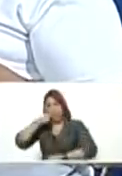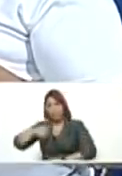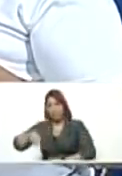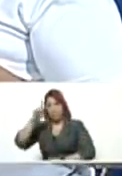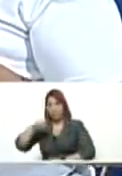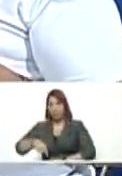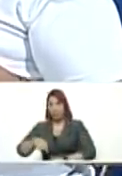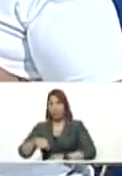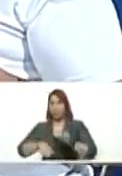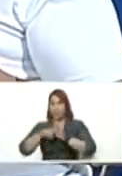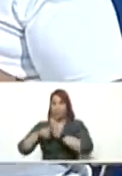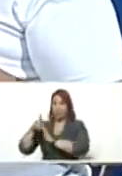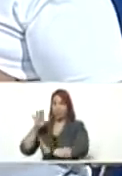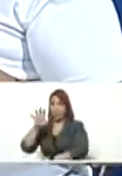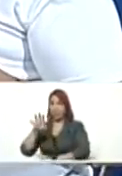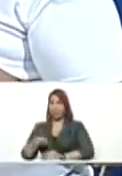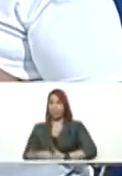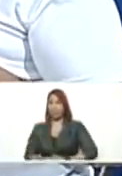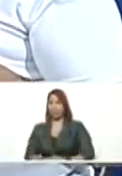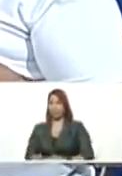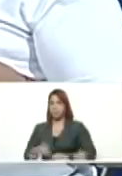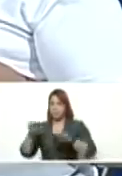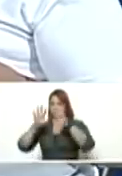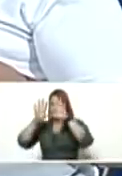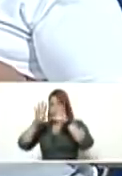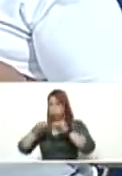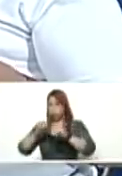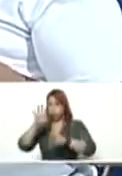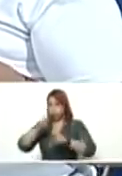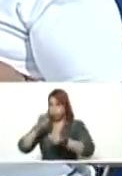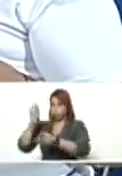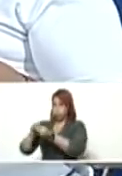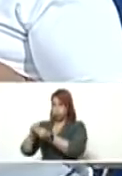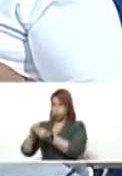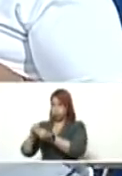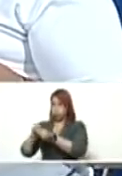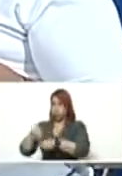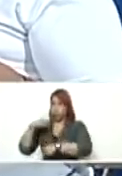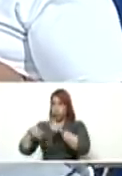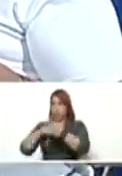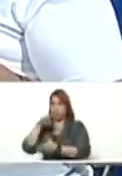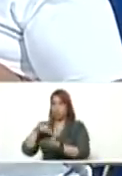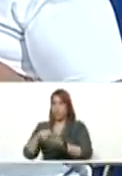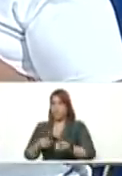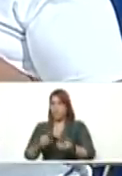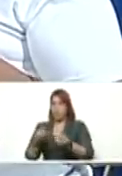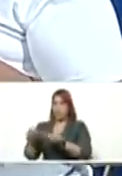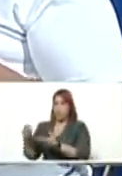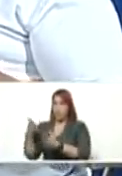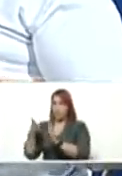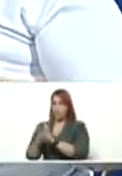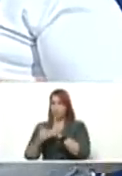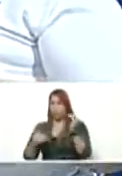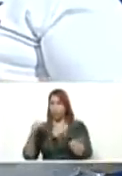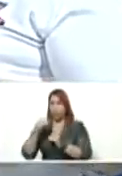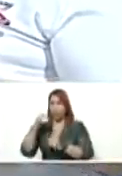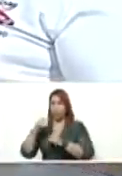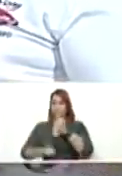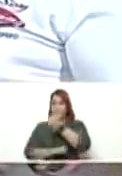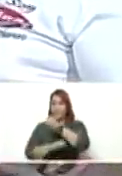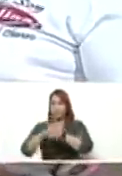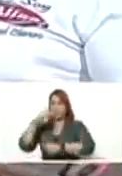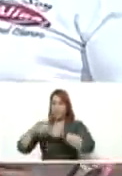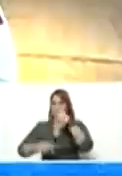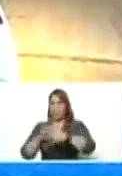del desarrollo del país. Sistematizar un plan nacional de producción y abastecimiento sobre las bases del plan de la patria,